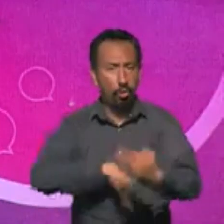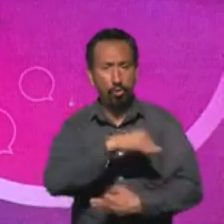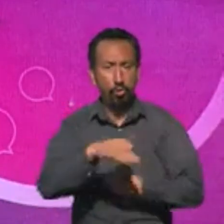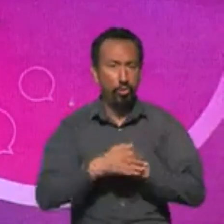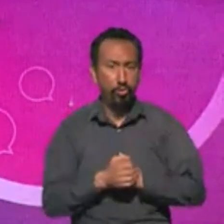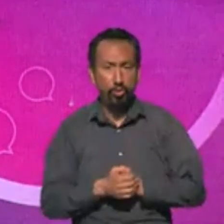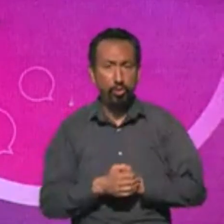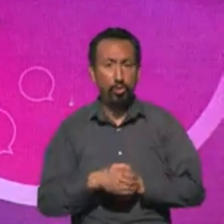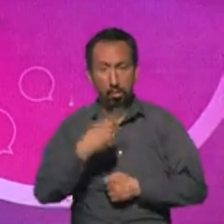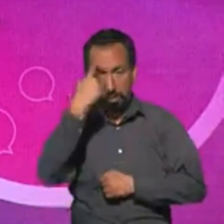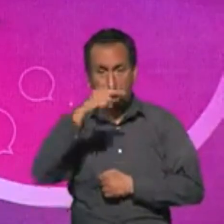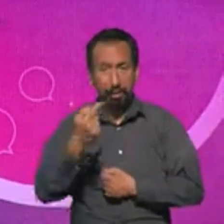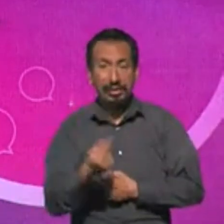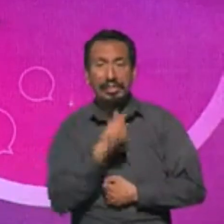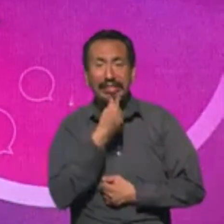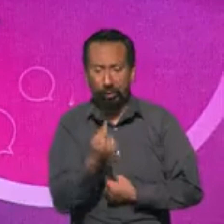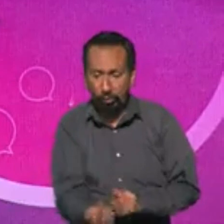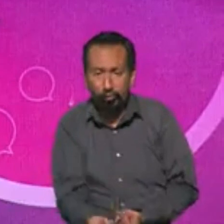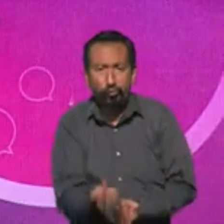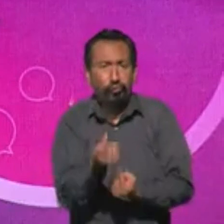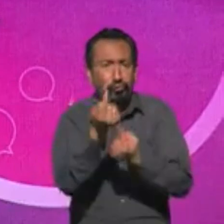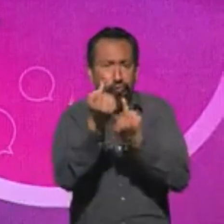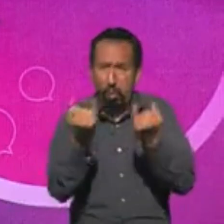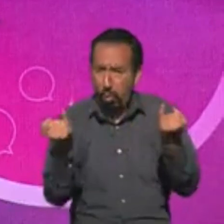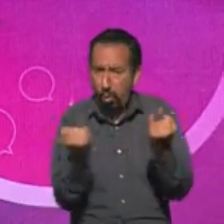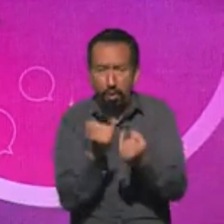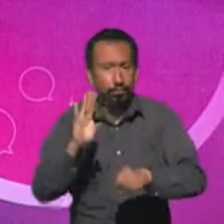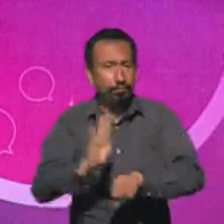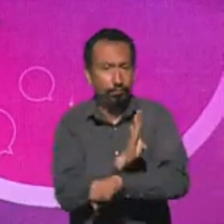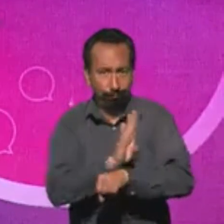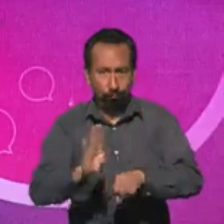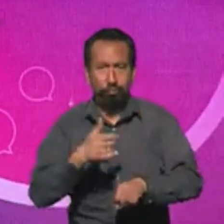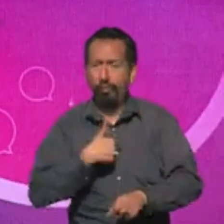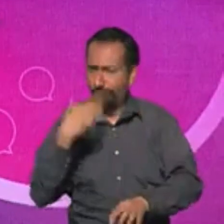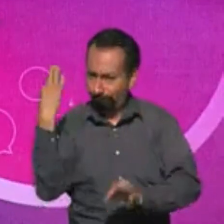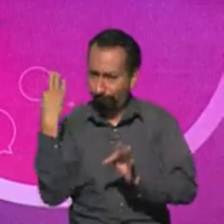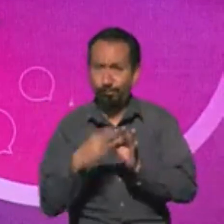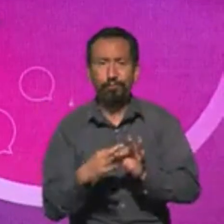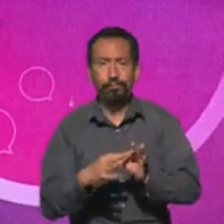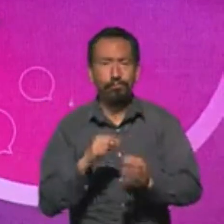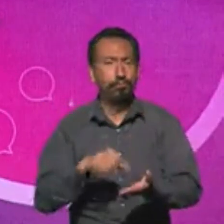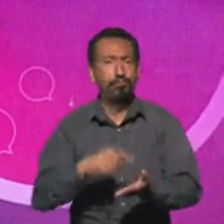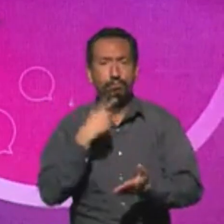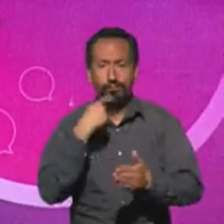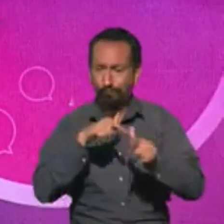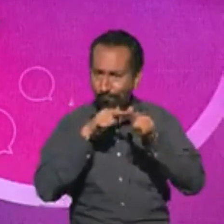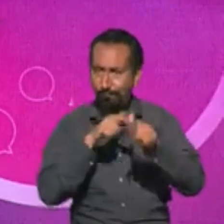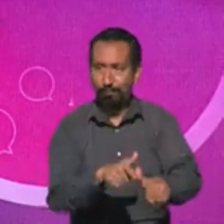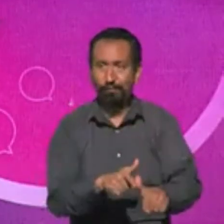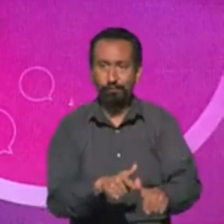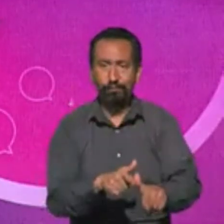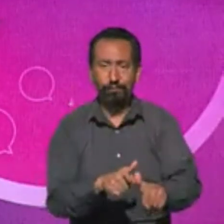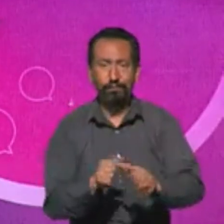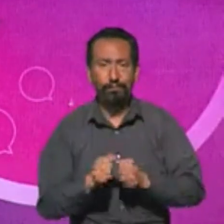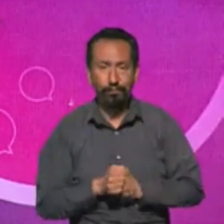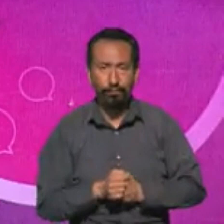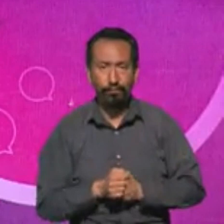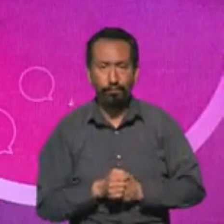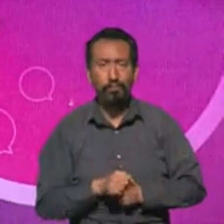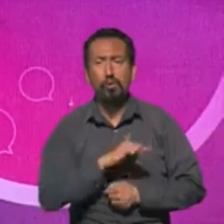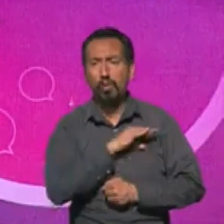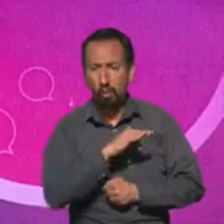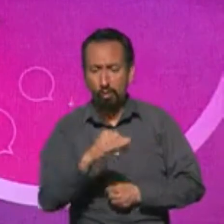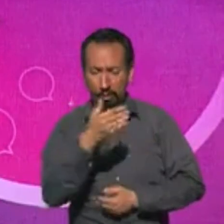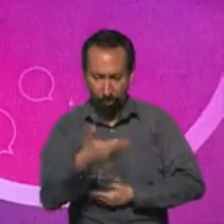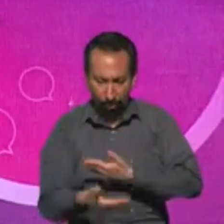las futuras generaciones estoy listo para seguir construyendo la salaya que dispuesto a seguir